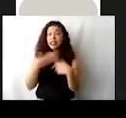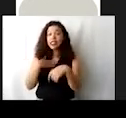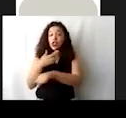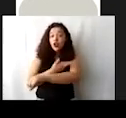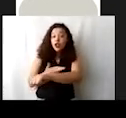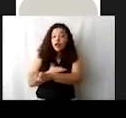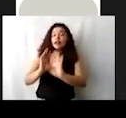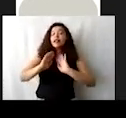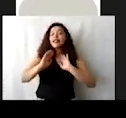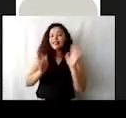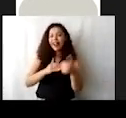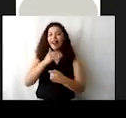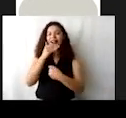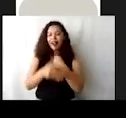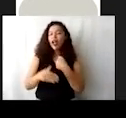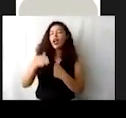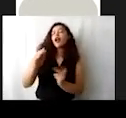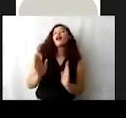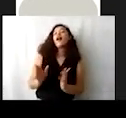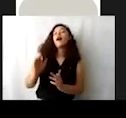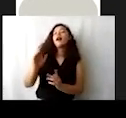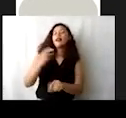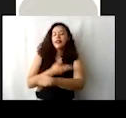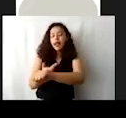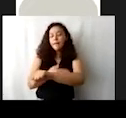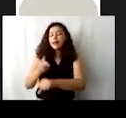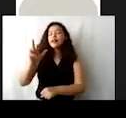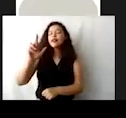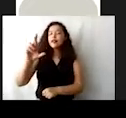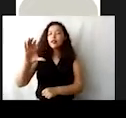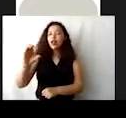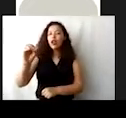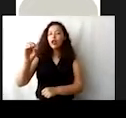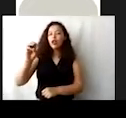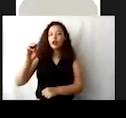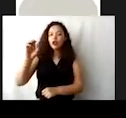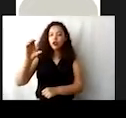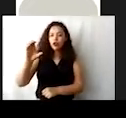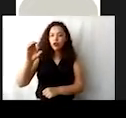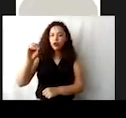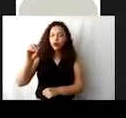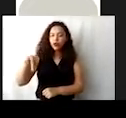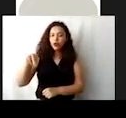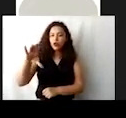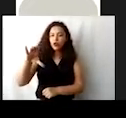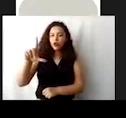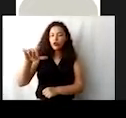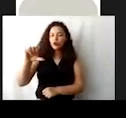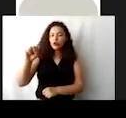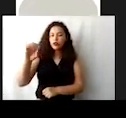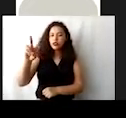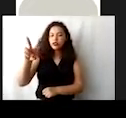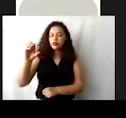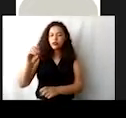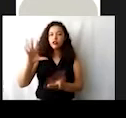conclusivo, que ellos le llaman trámite conclusivo, donde pueda yo ya obtener ya mi firma electrónica. Hoy en día con